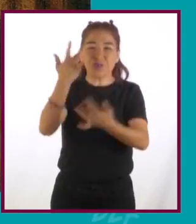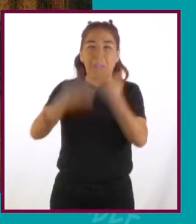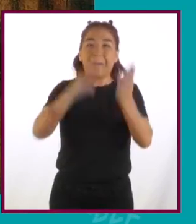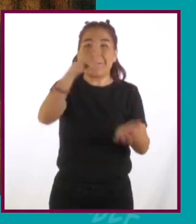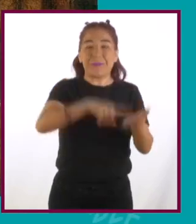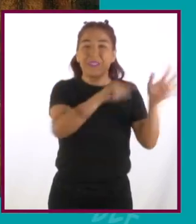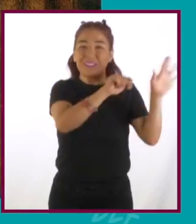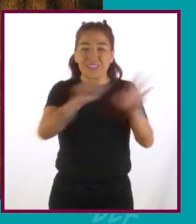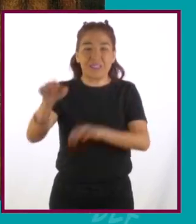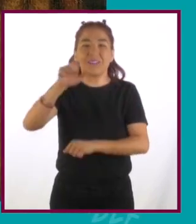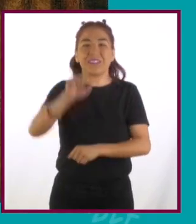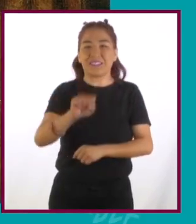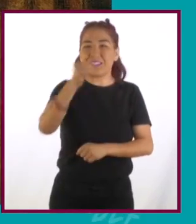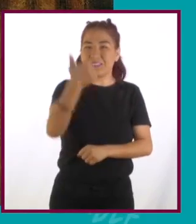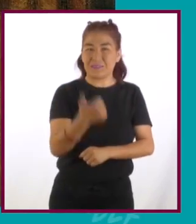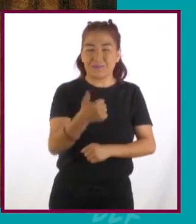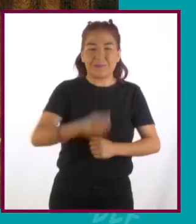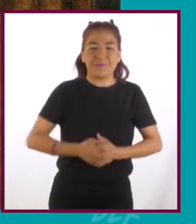gran incendio de